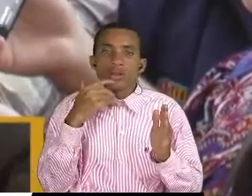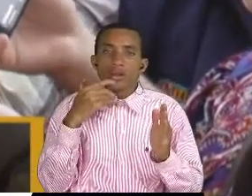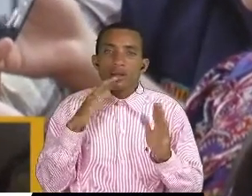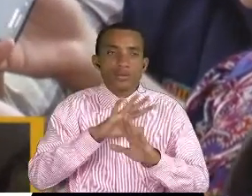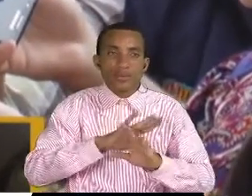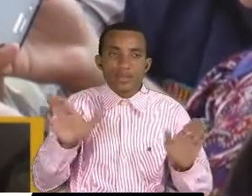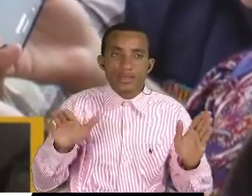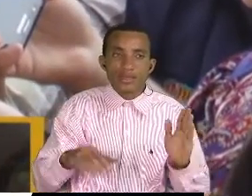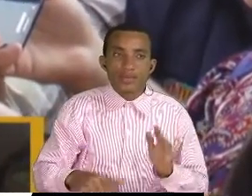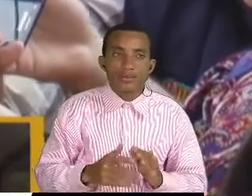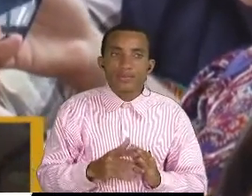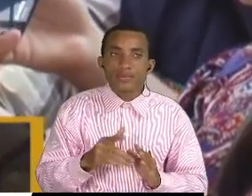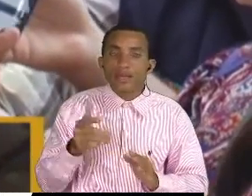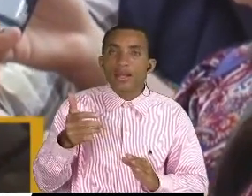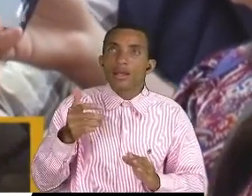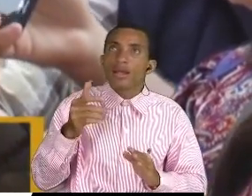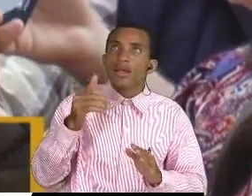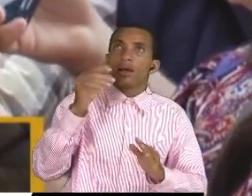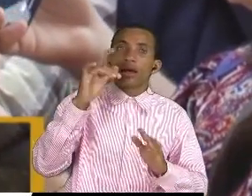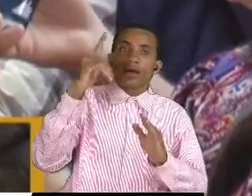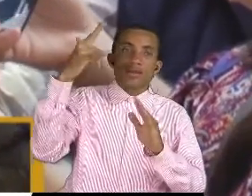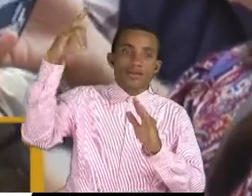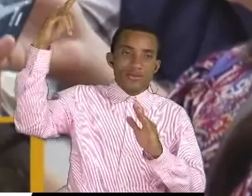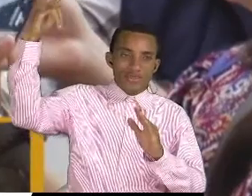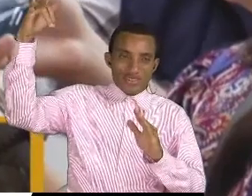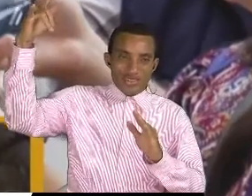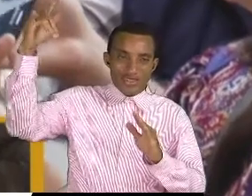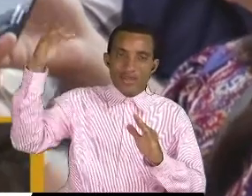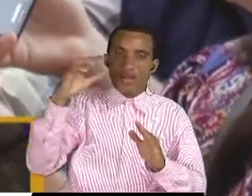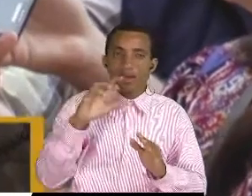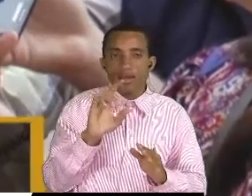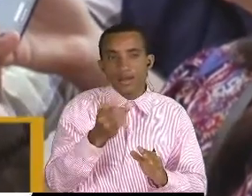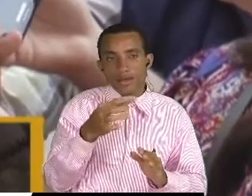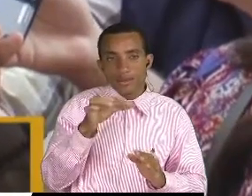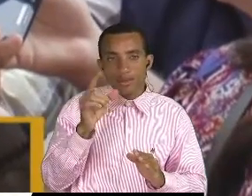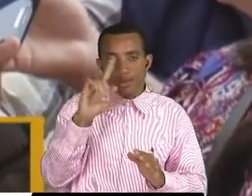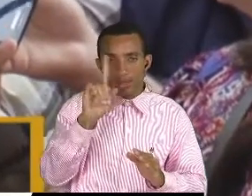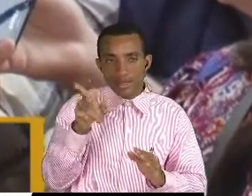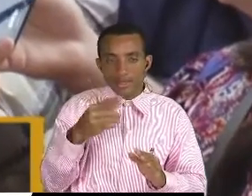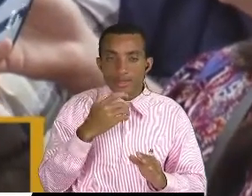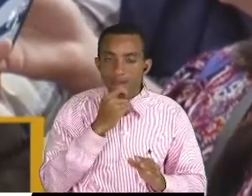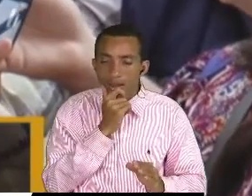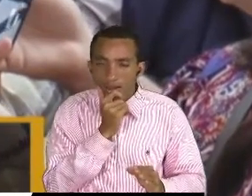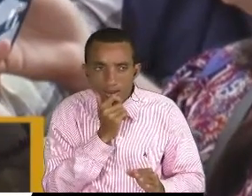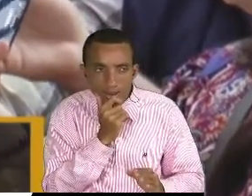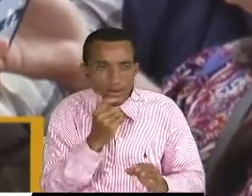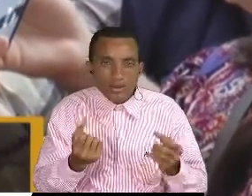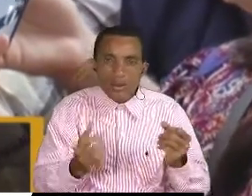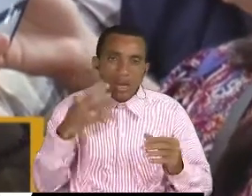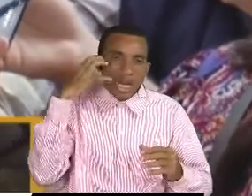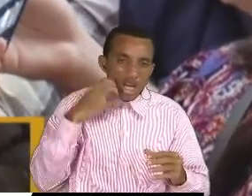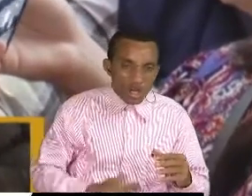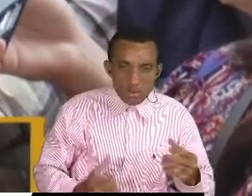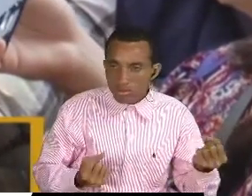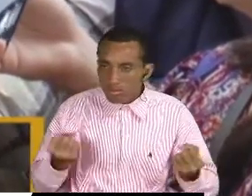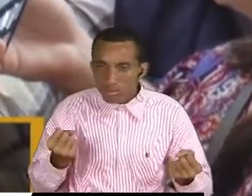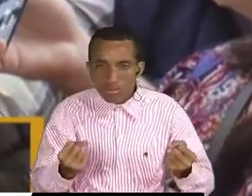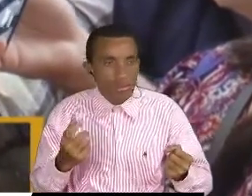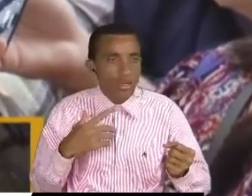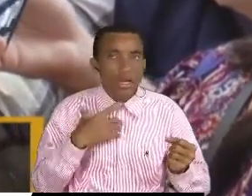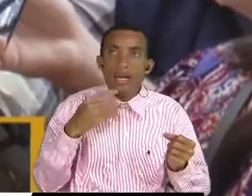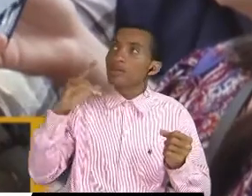señal de los GPS. Entonces, de esta manera, una vez hurtan el vehículo, activan este inhibidor de señal y este no permite